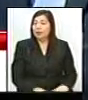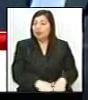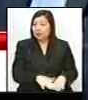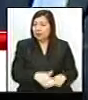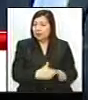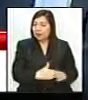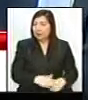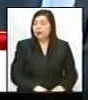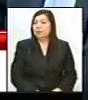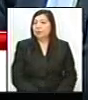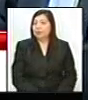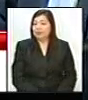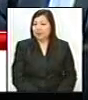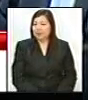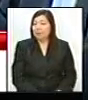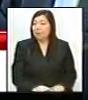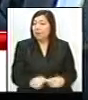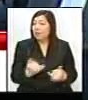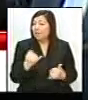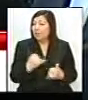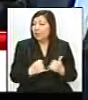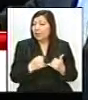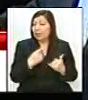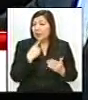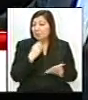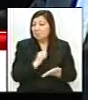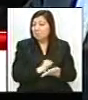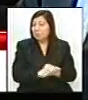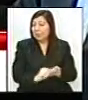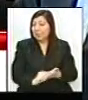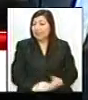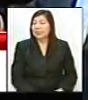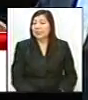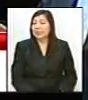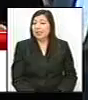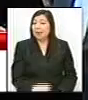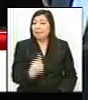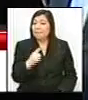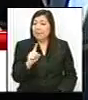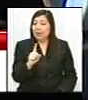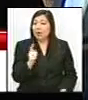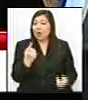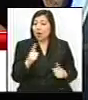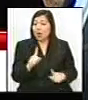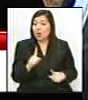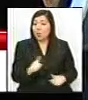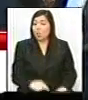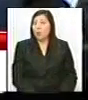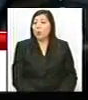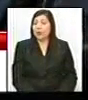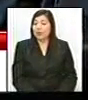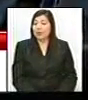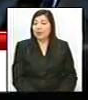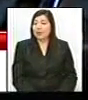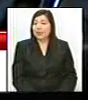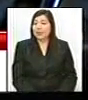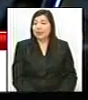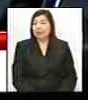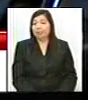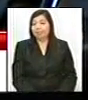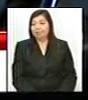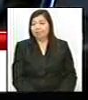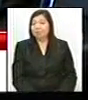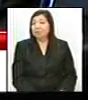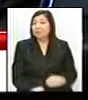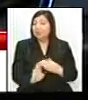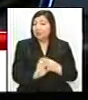próximo a concluirse. Espero que este fin de mes se cumplan todos los protocolos acuerdos arribados. Y lo